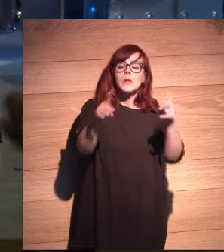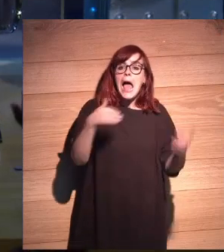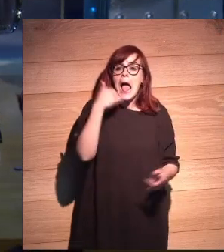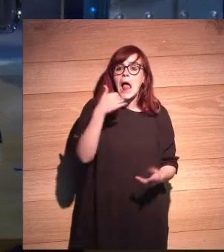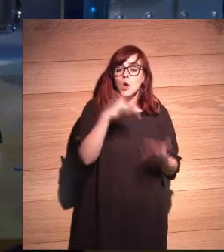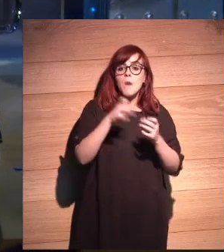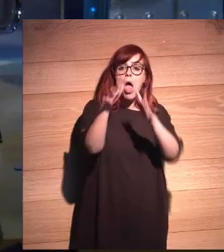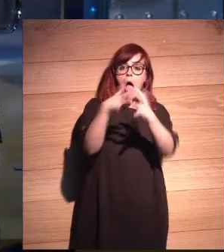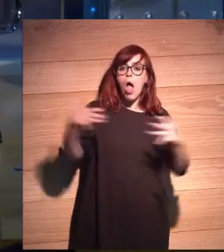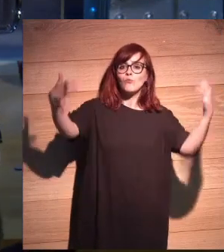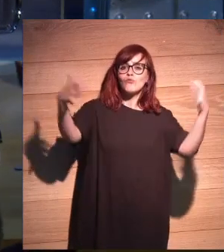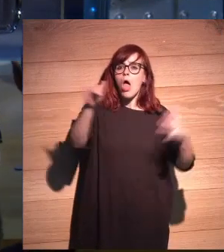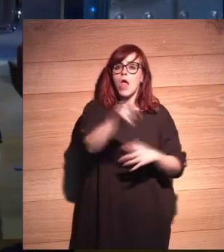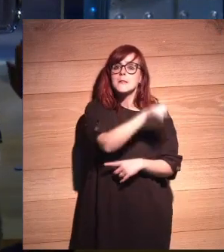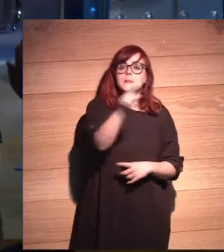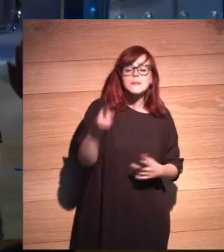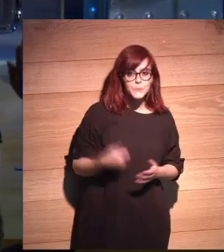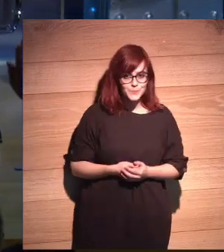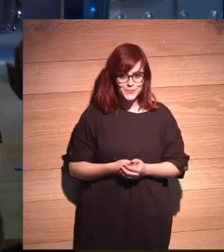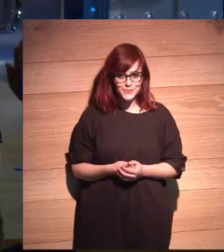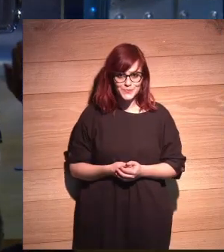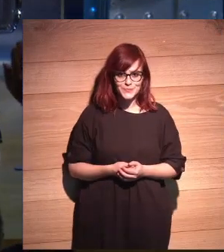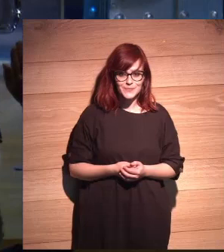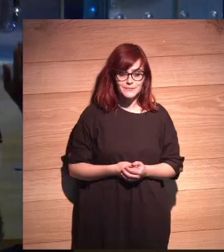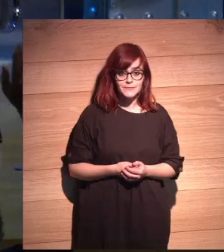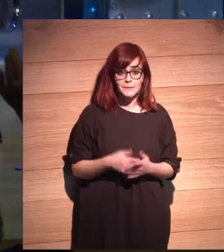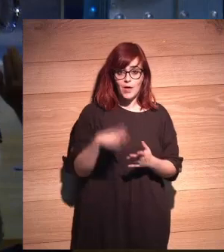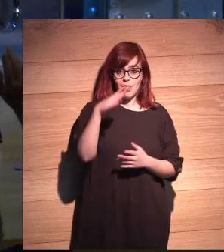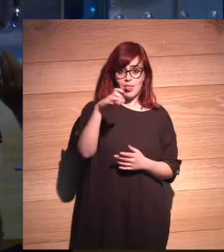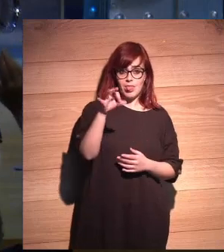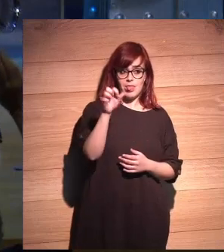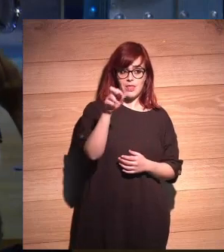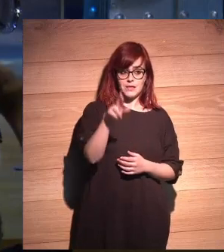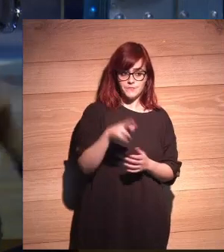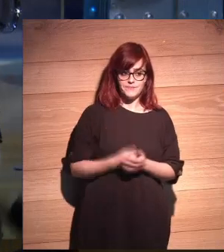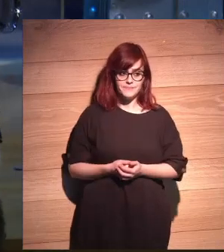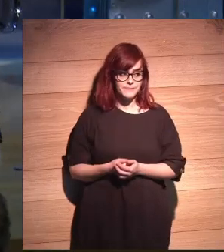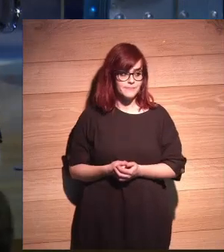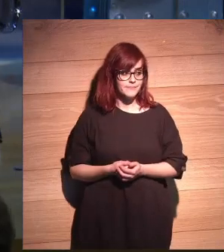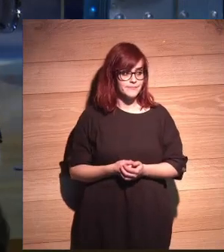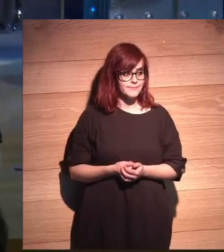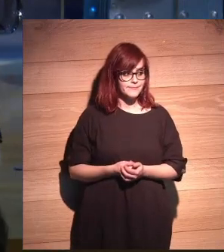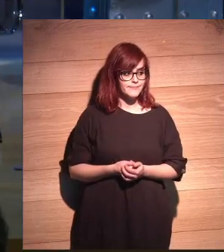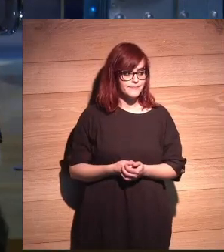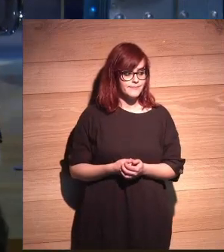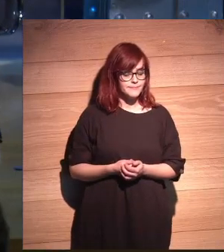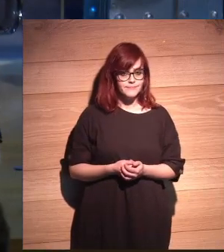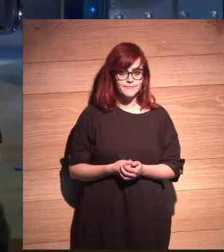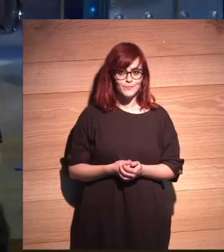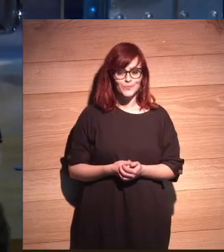el auditorio. Allí, si no le importa, César, después César. Allí y